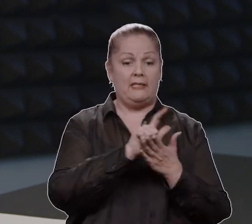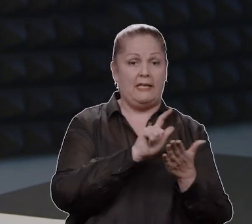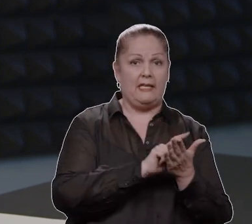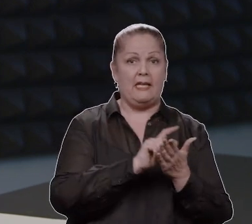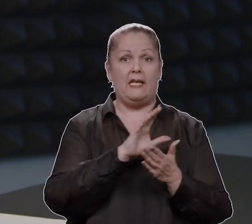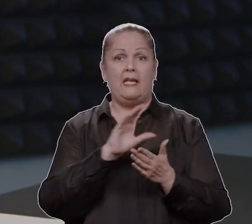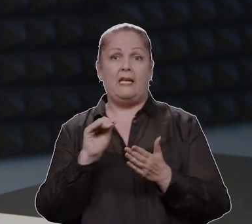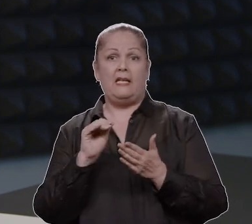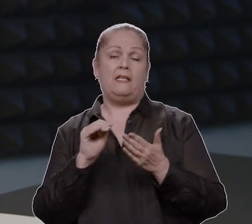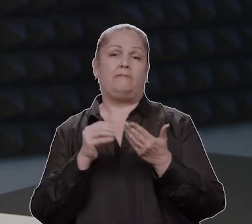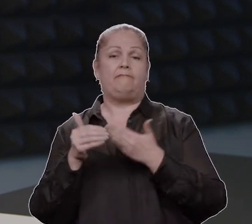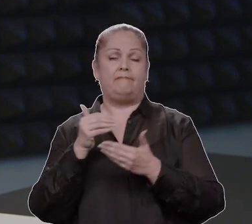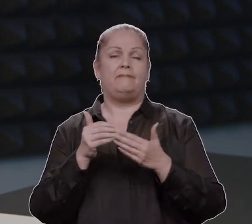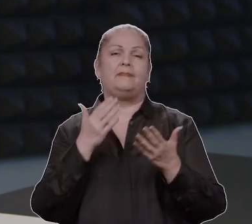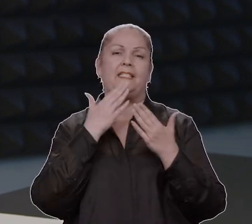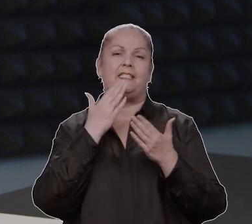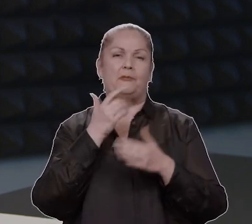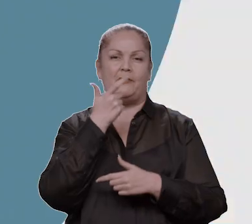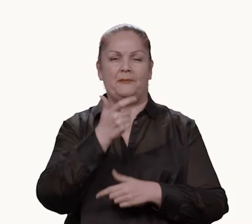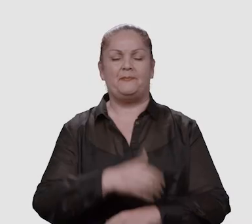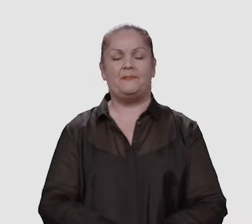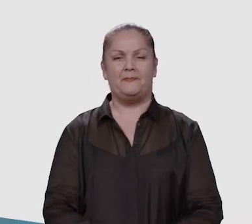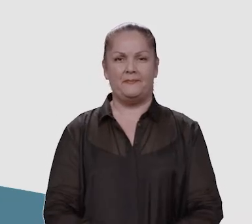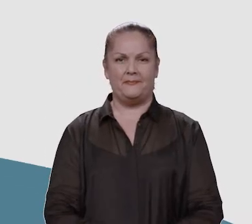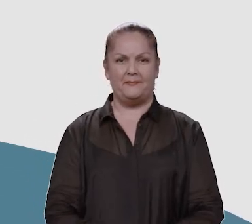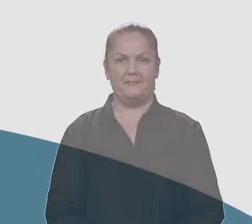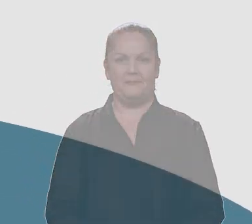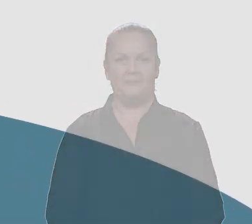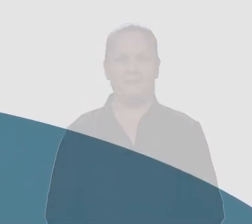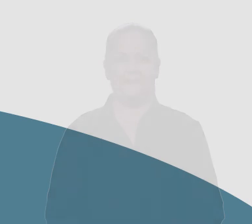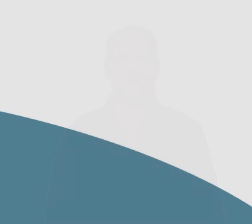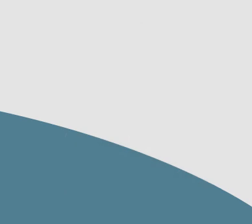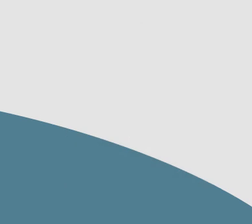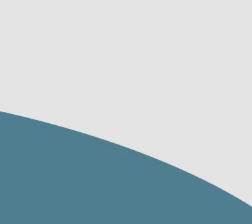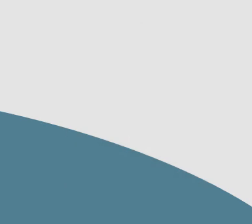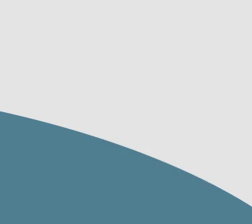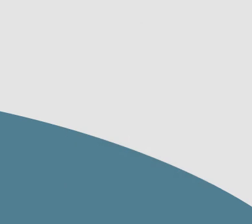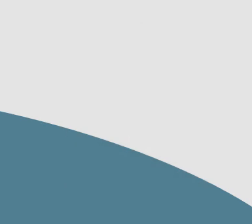leyes y la convivencia en sociedad. Muchas gracias por vernos.